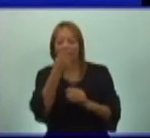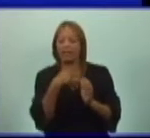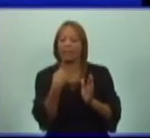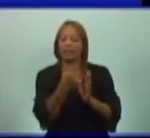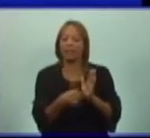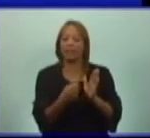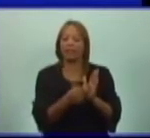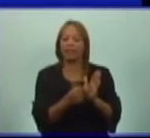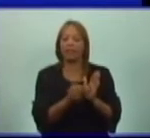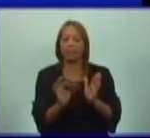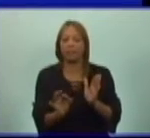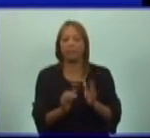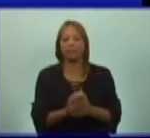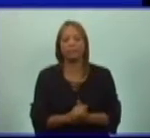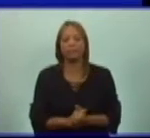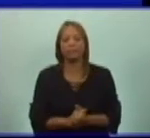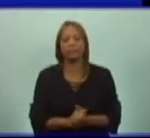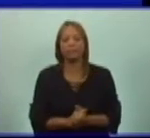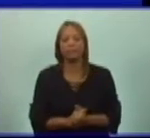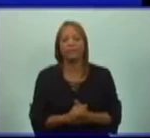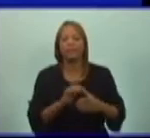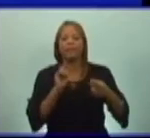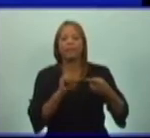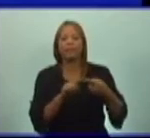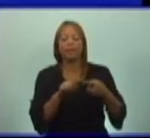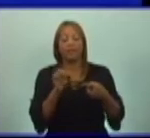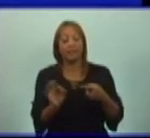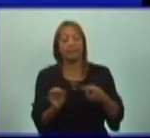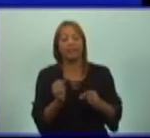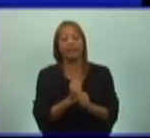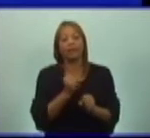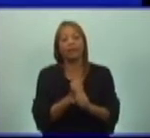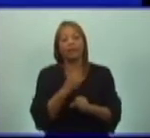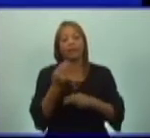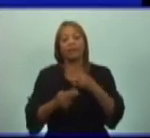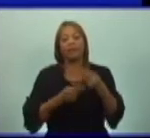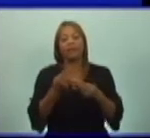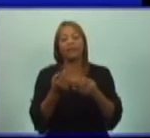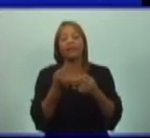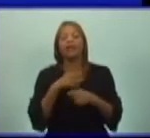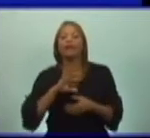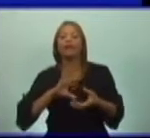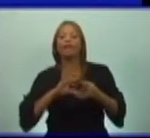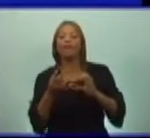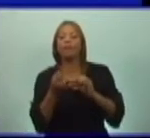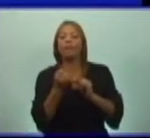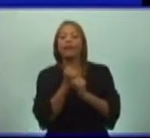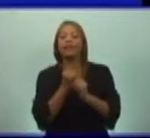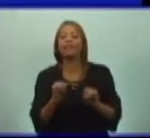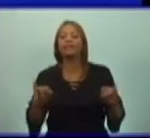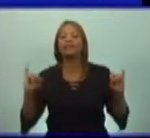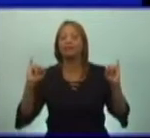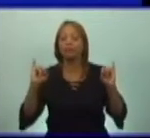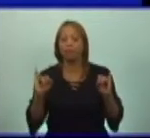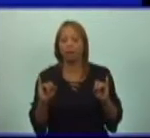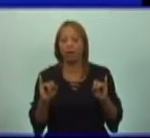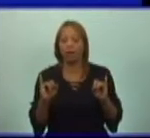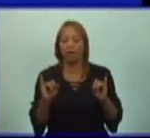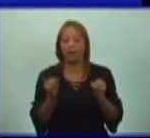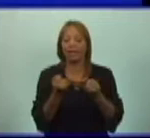características. Primeramente, este trabajo se realizará de forma individual.